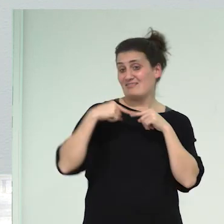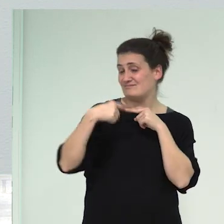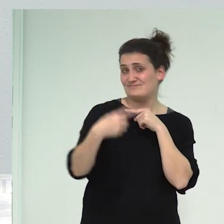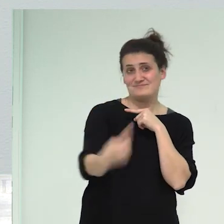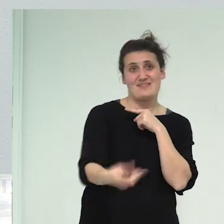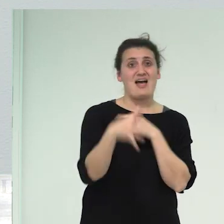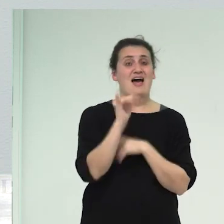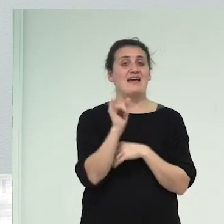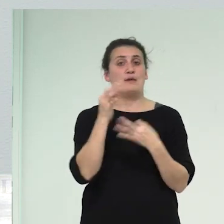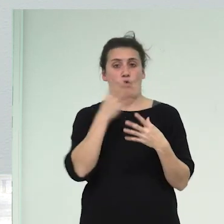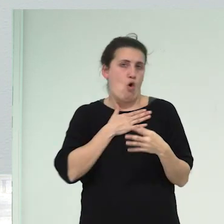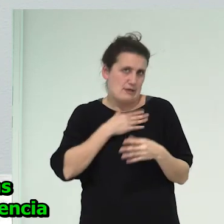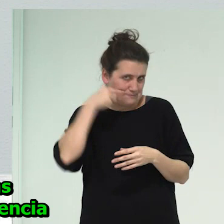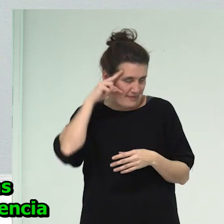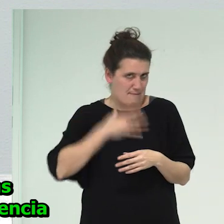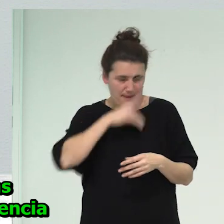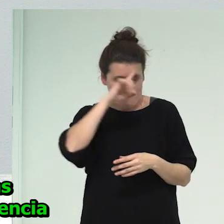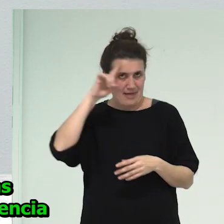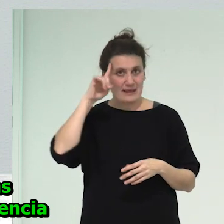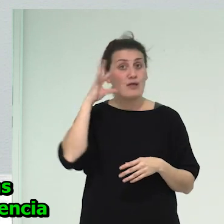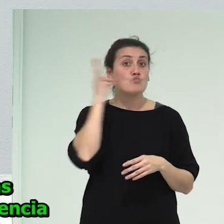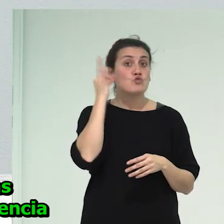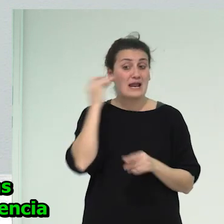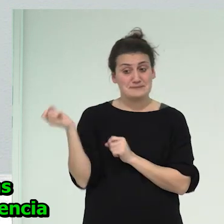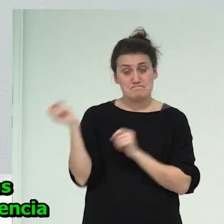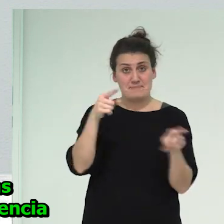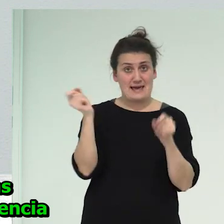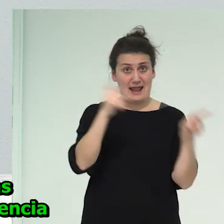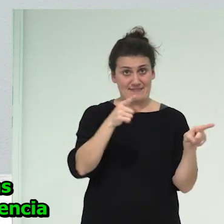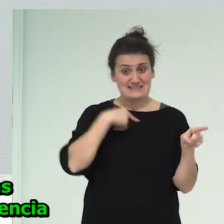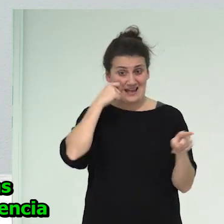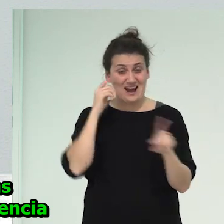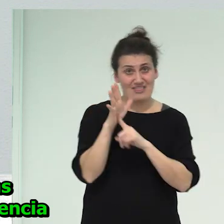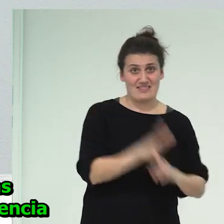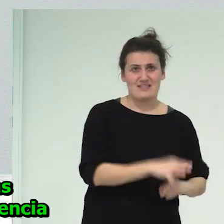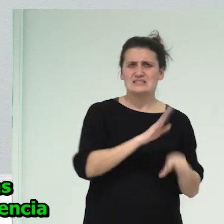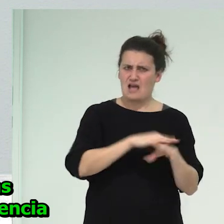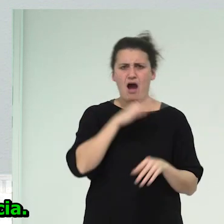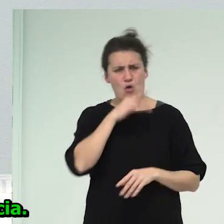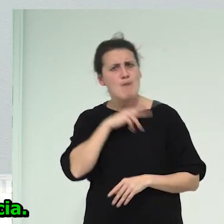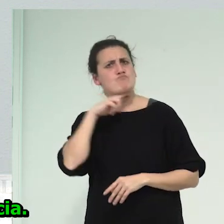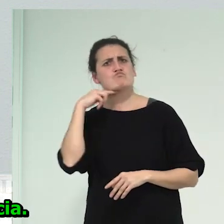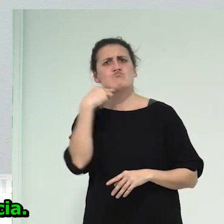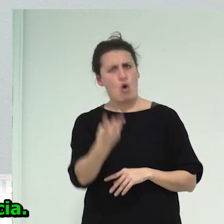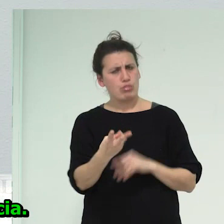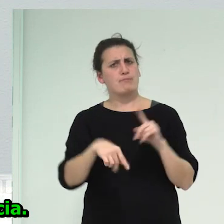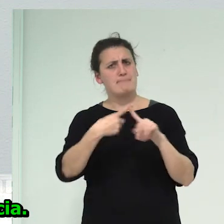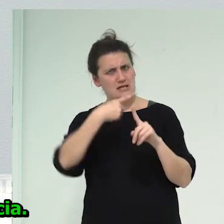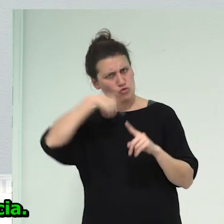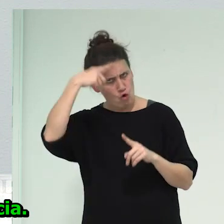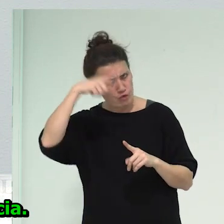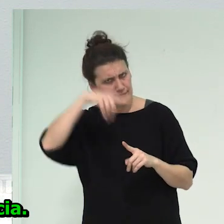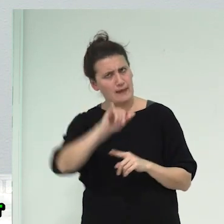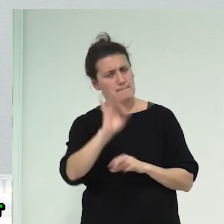es mi experiencia en Madrid, las mujeres migrantes y racializadas estamos tomando más voz y más conciencia de lo que antes no